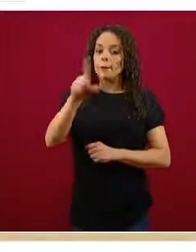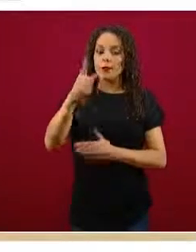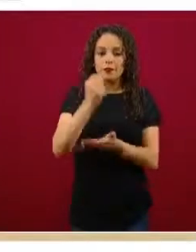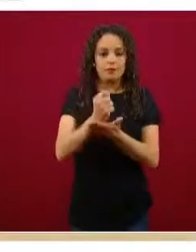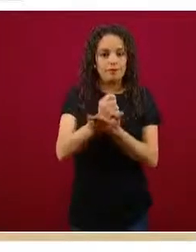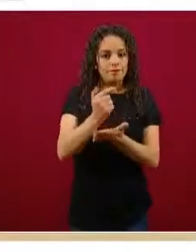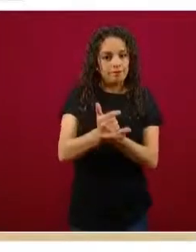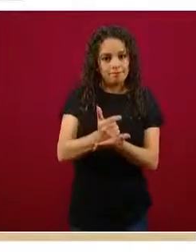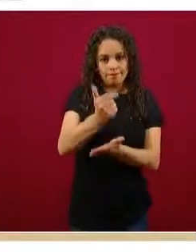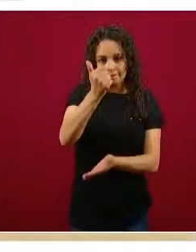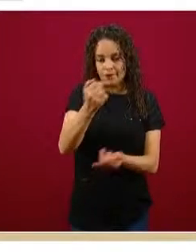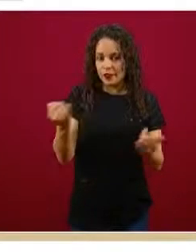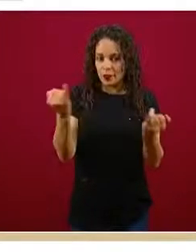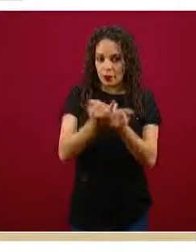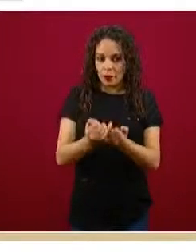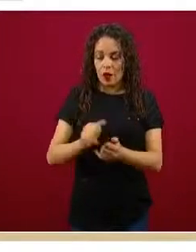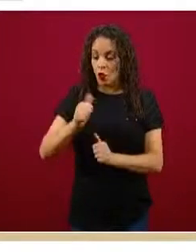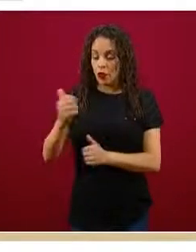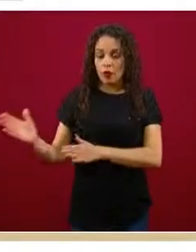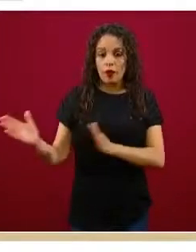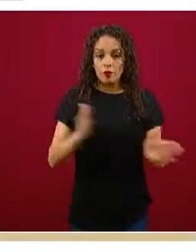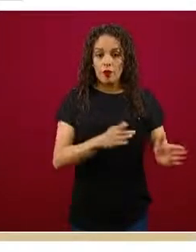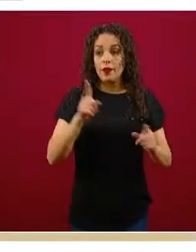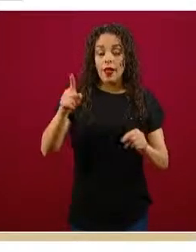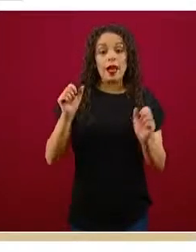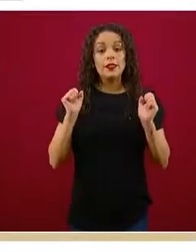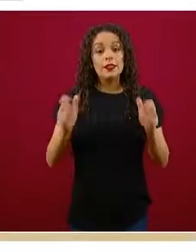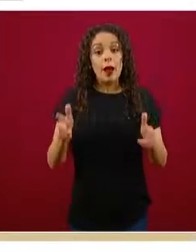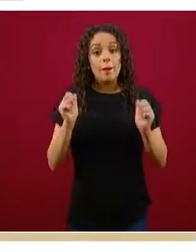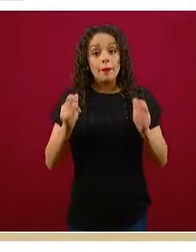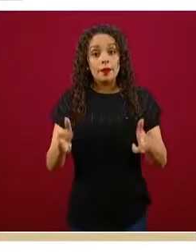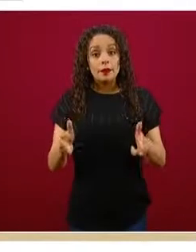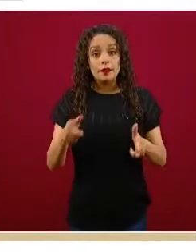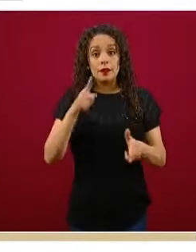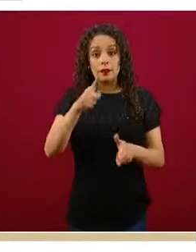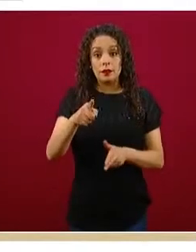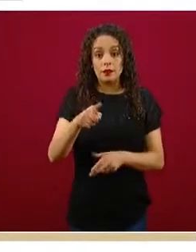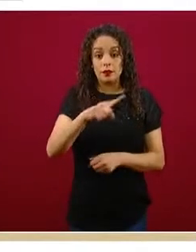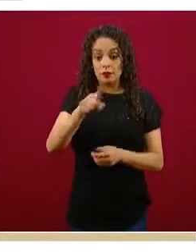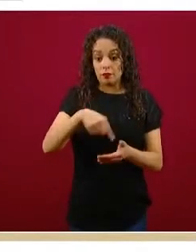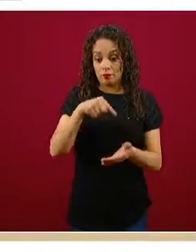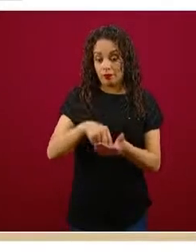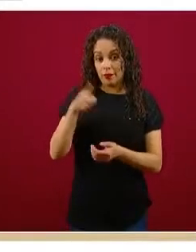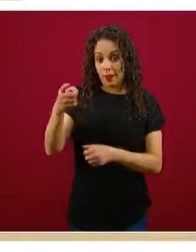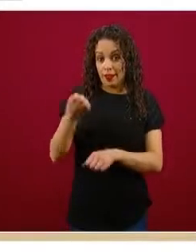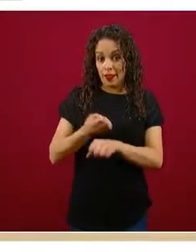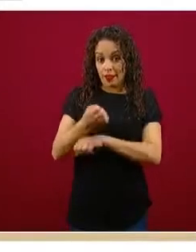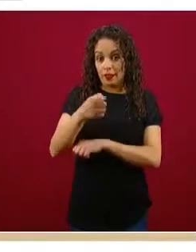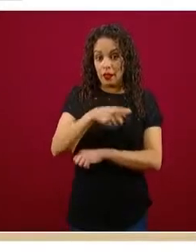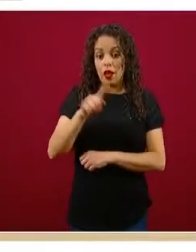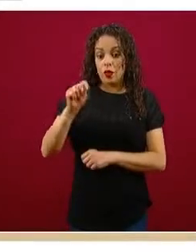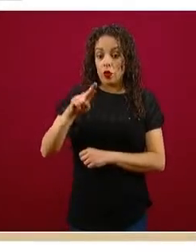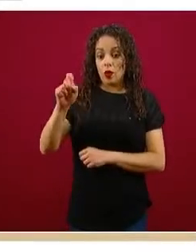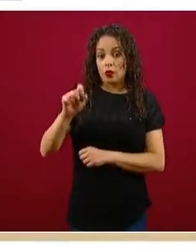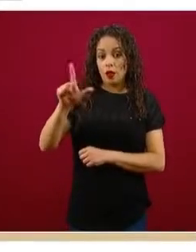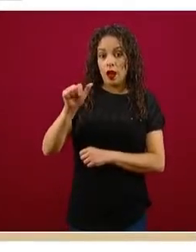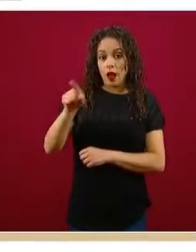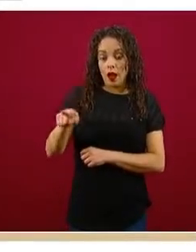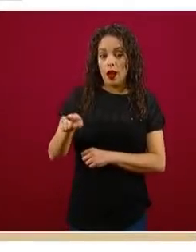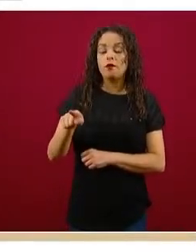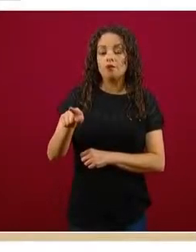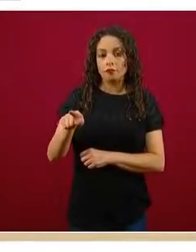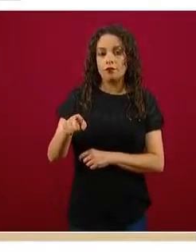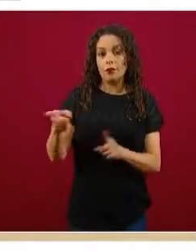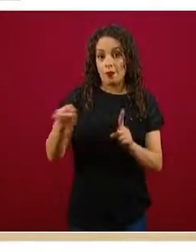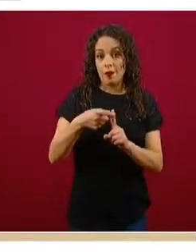siguiente. Chiapas, de Chiapas tenemos también para todo el estado, desde luego Tuxtla, la ciudad más representativa, seguida de San